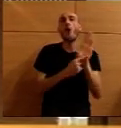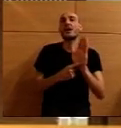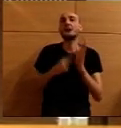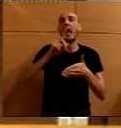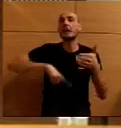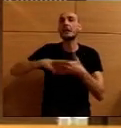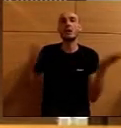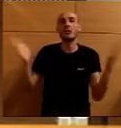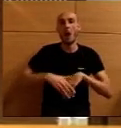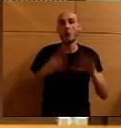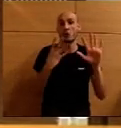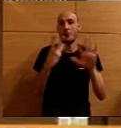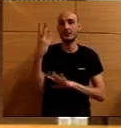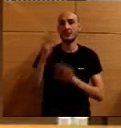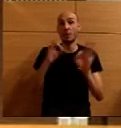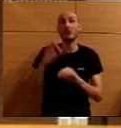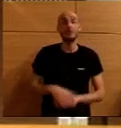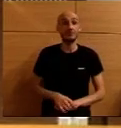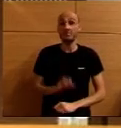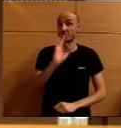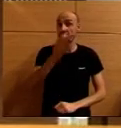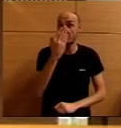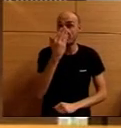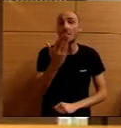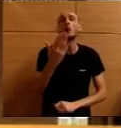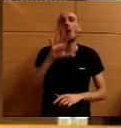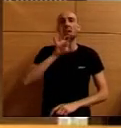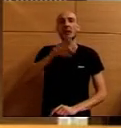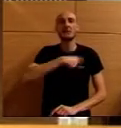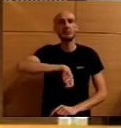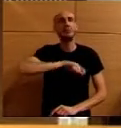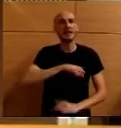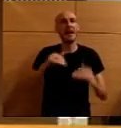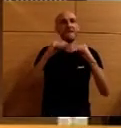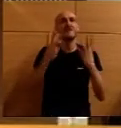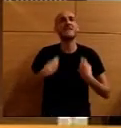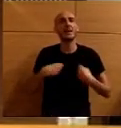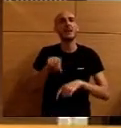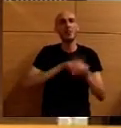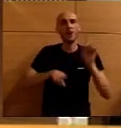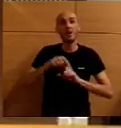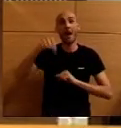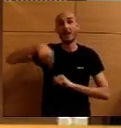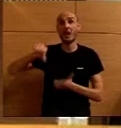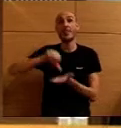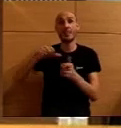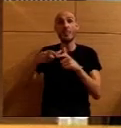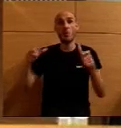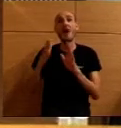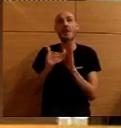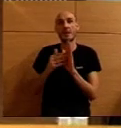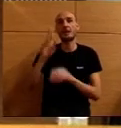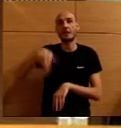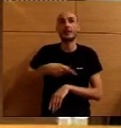tenemos en nuestro país un problema con la vivienda, también en nuestra ciudad, que mi ciudad en Valencia, que desde que